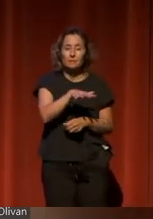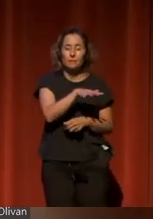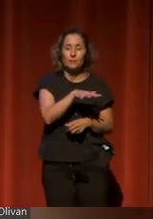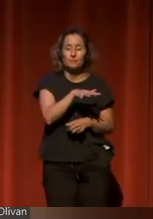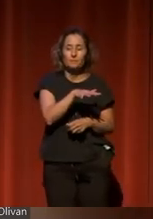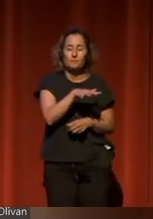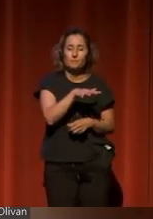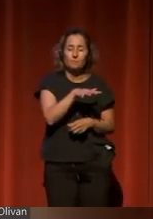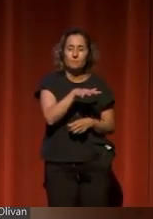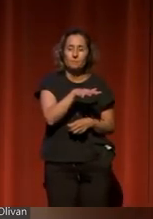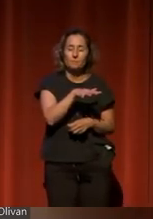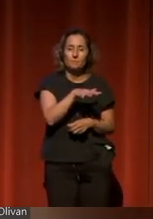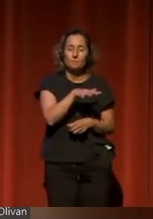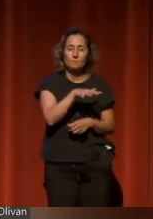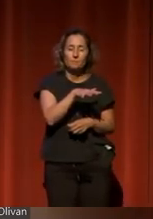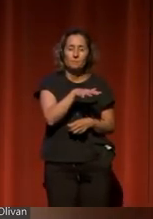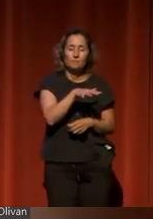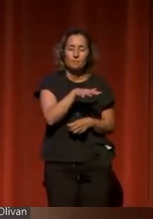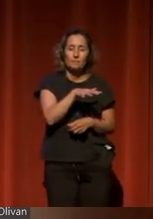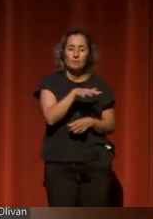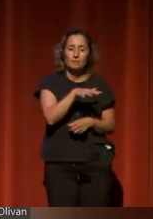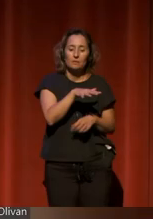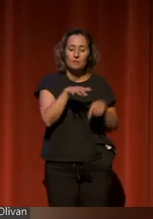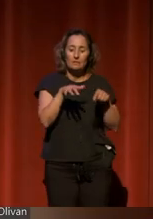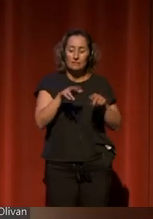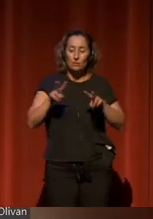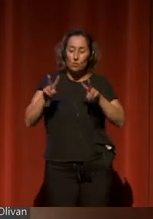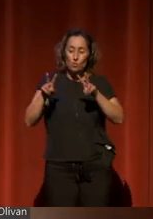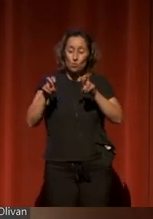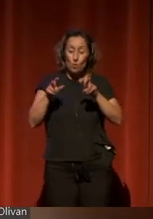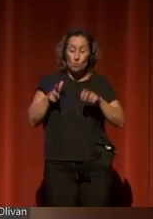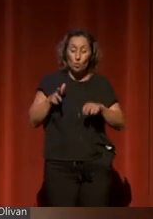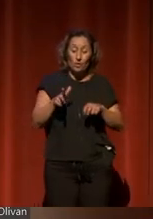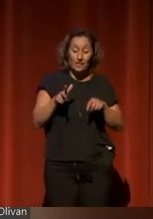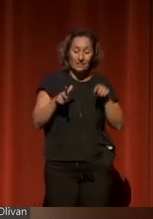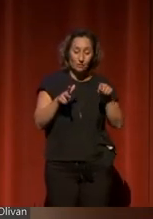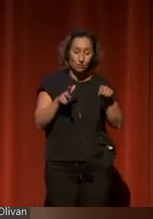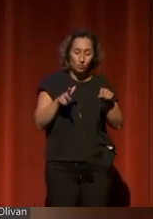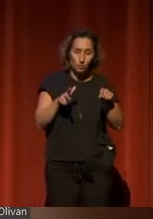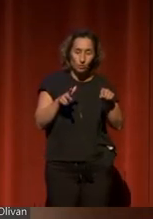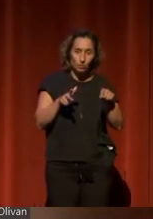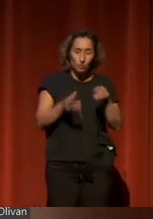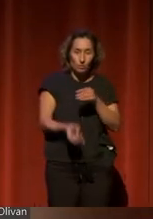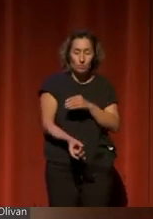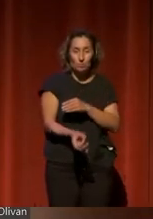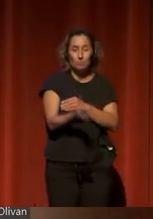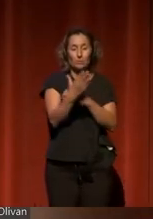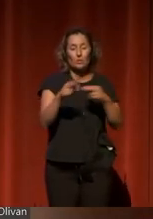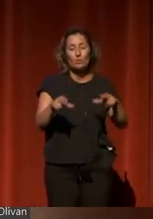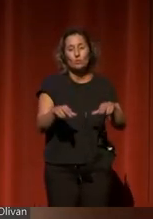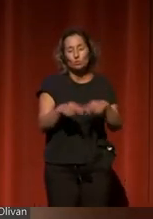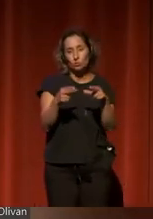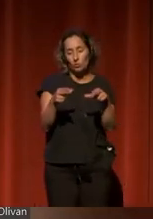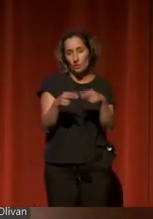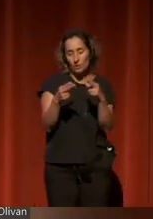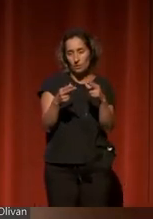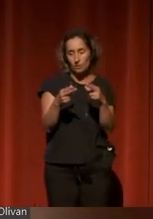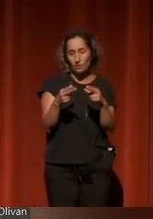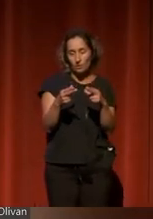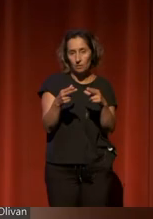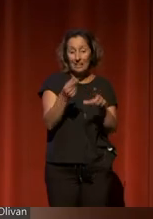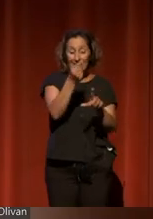que vertebran y cristalicen ese nuevo derecho a la innovación social ese nuevo derecho al